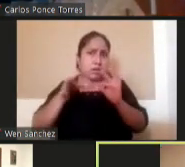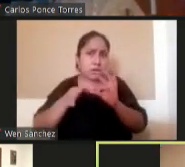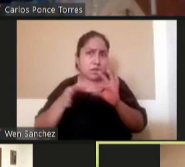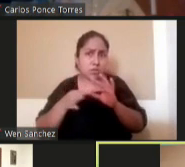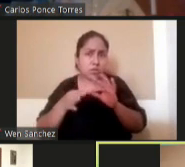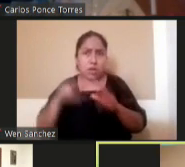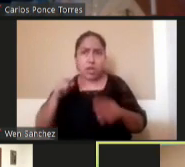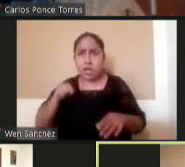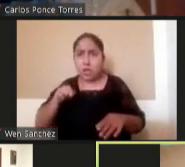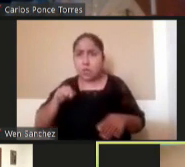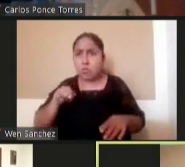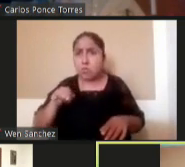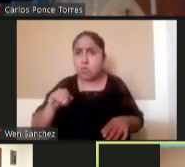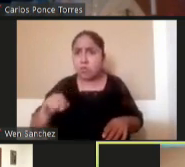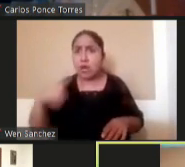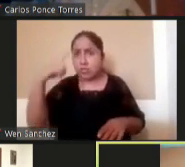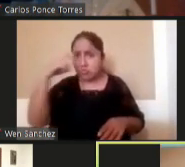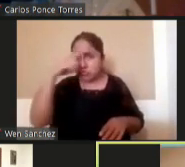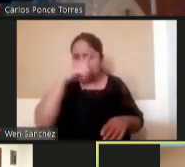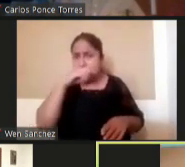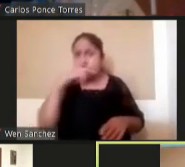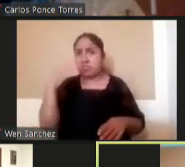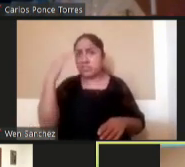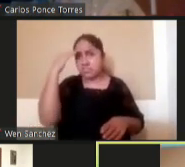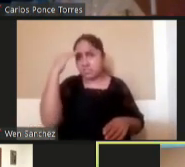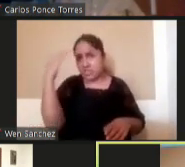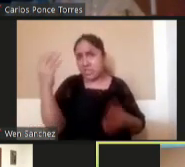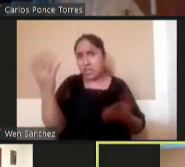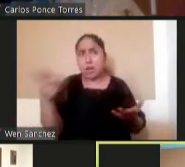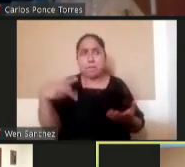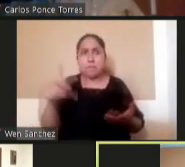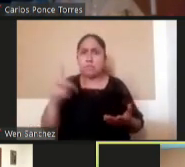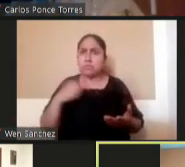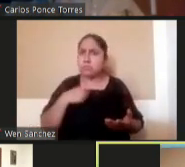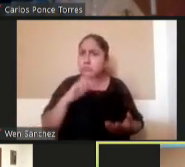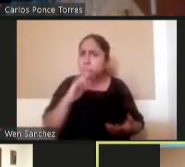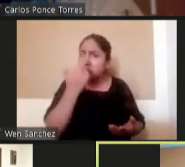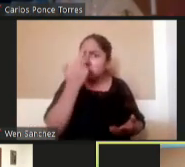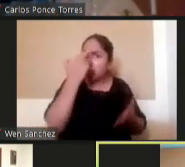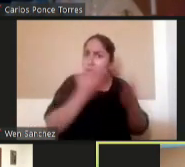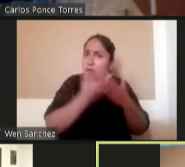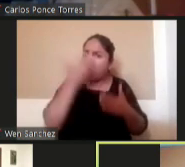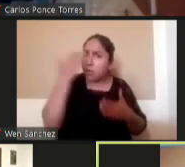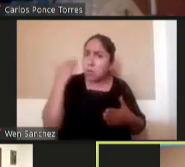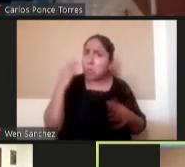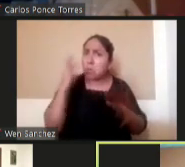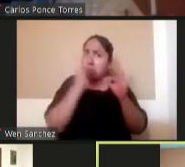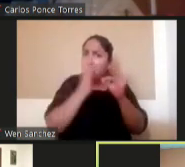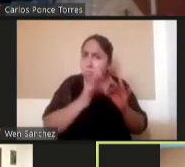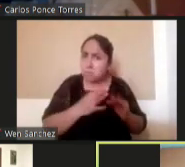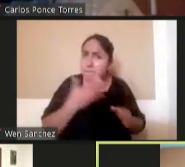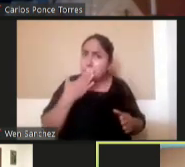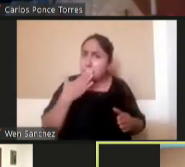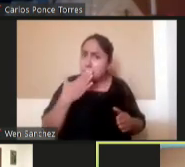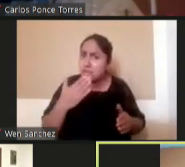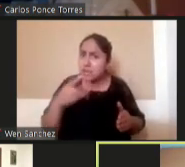la regularidad anteriormente estaba bien, el servicio se puede decir que estaba bien. Esto está